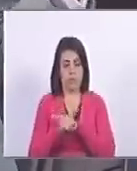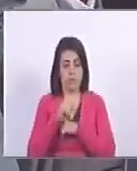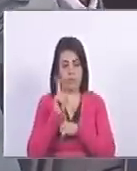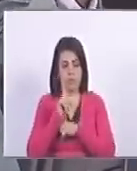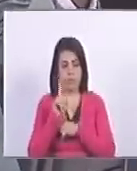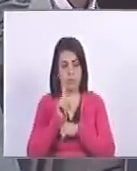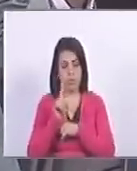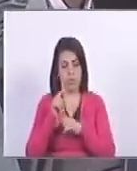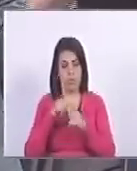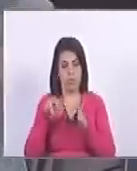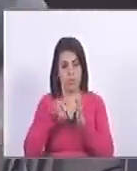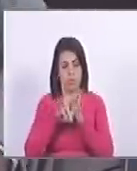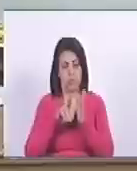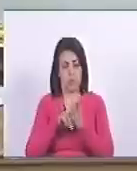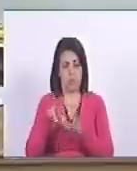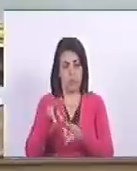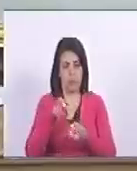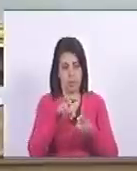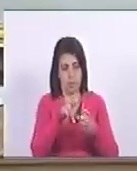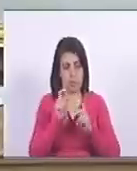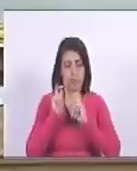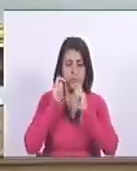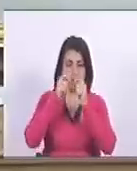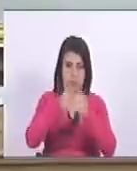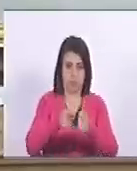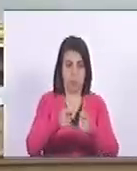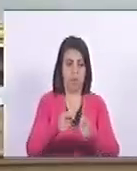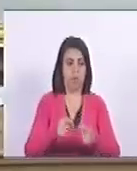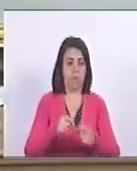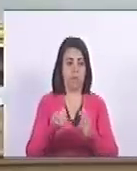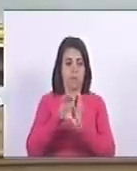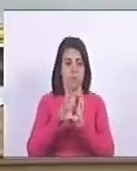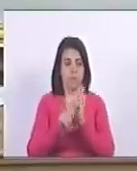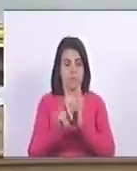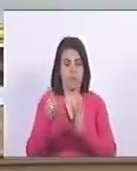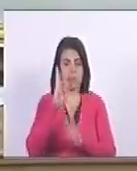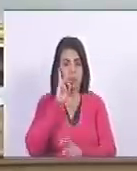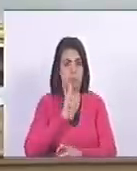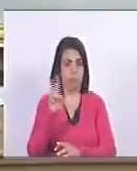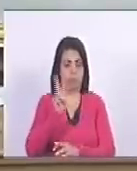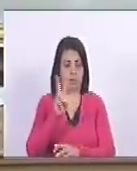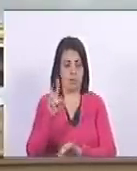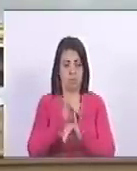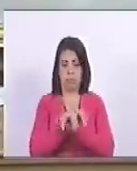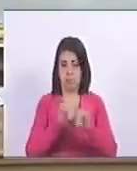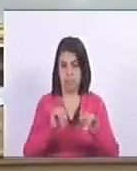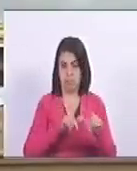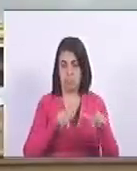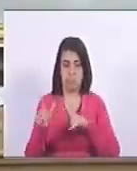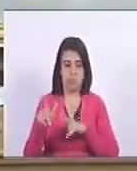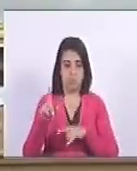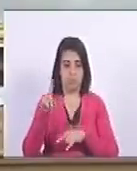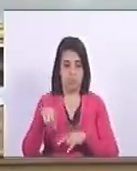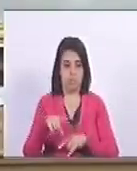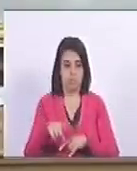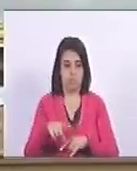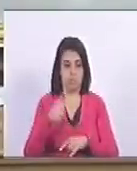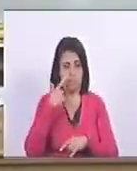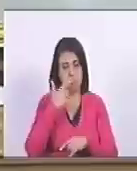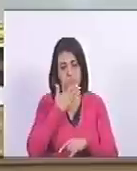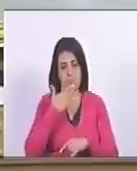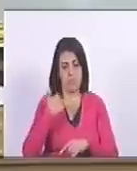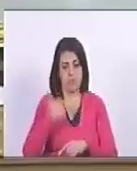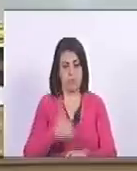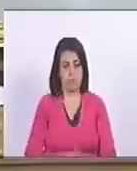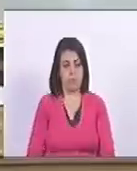Y no caemos en la cacofonía. Muy bien, tributos que le están asignados por la Constitución de la República Bolivariana de Venezuela, ¿de acuerdo? Además, es más pertinente.